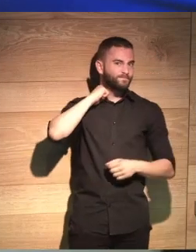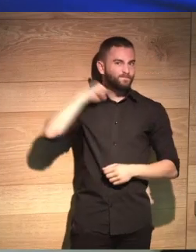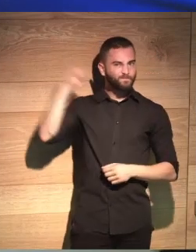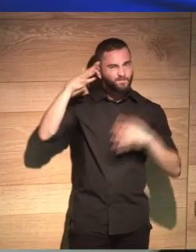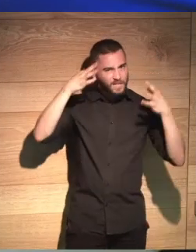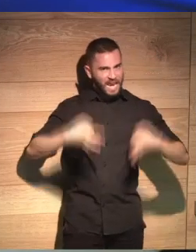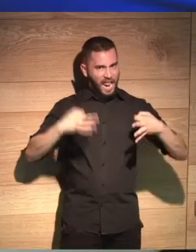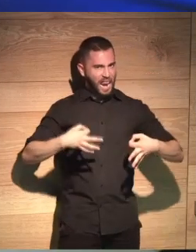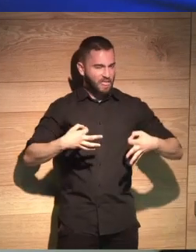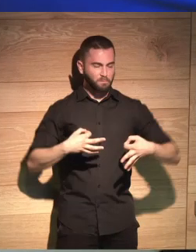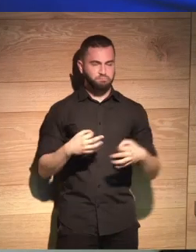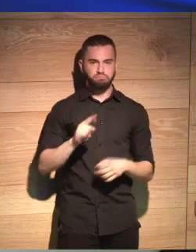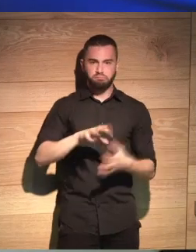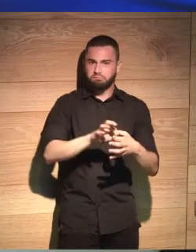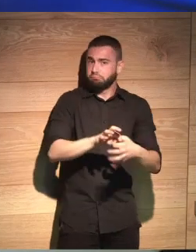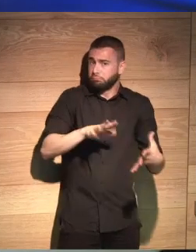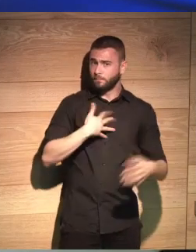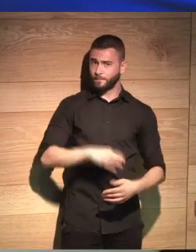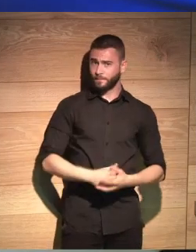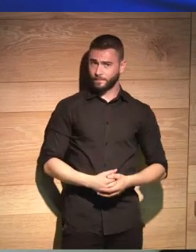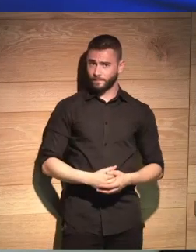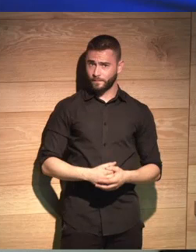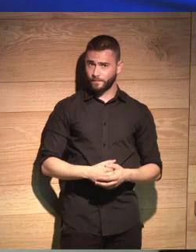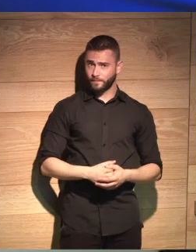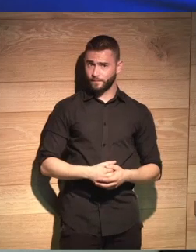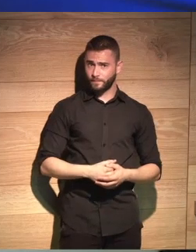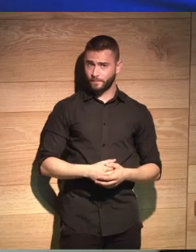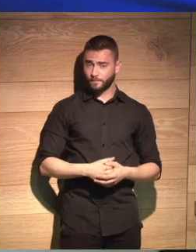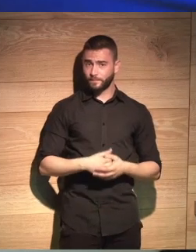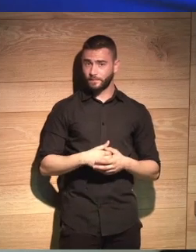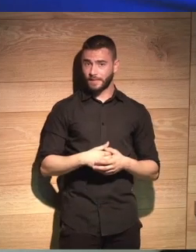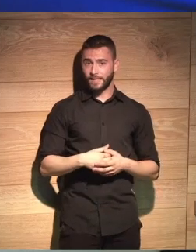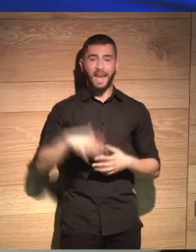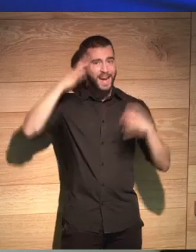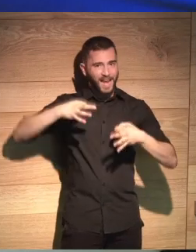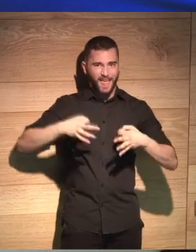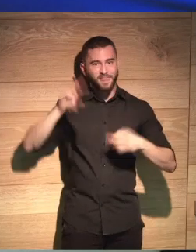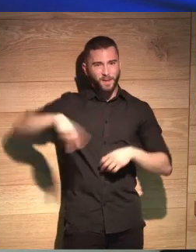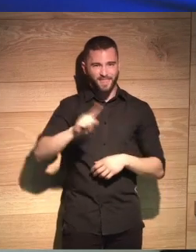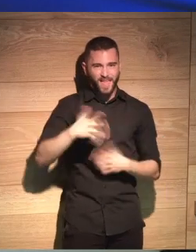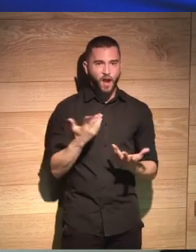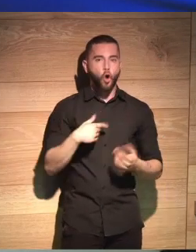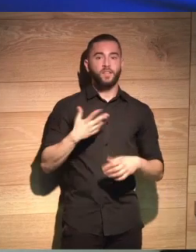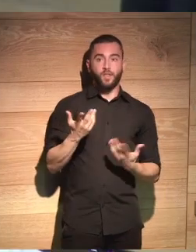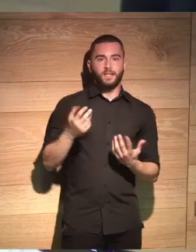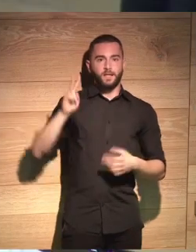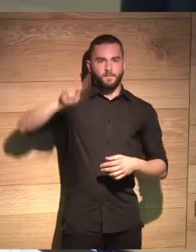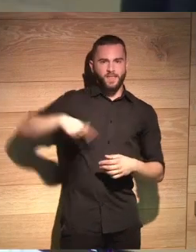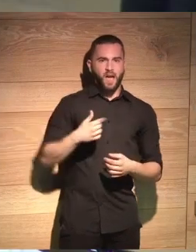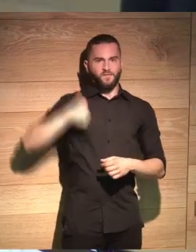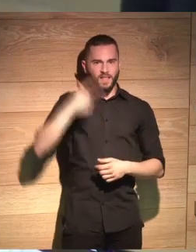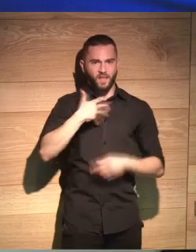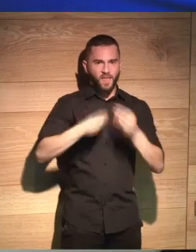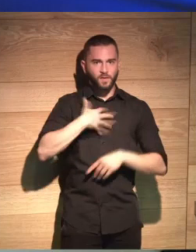la realidad, ¿cómo puede lograr un escritor articular el valor de lo real sin